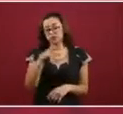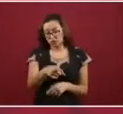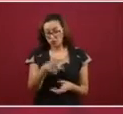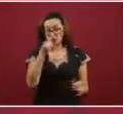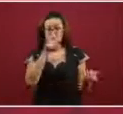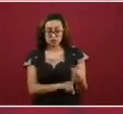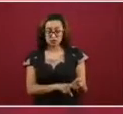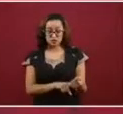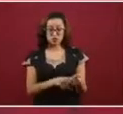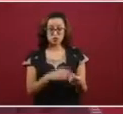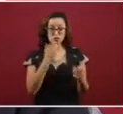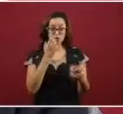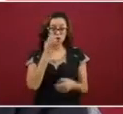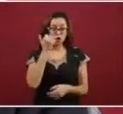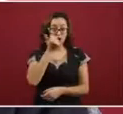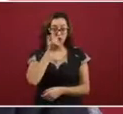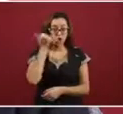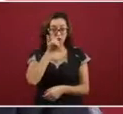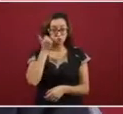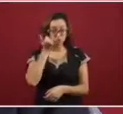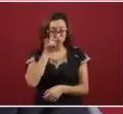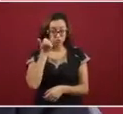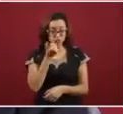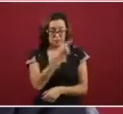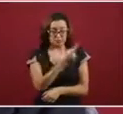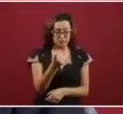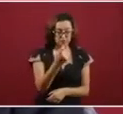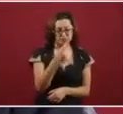medicina, queremos que tengas 200 o 300.